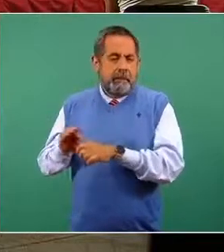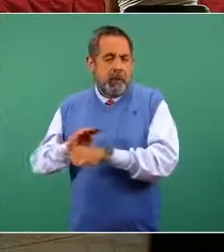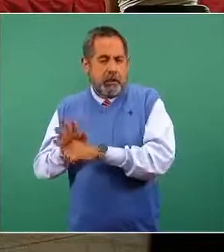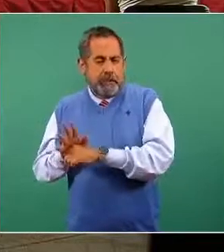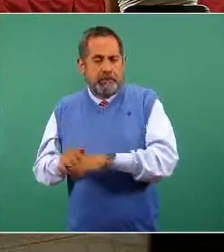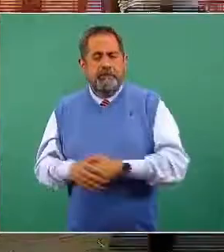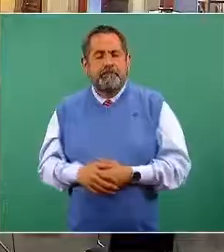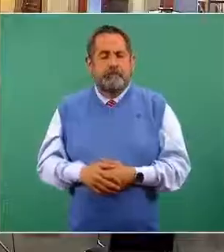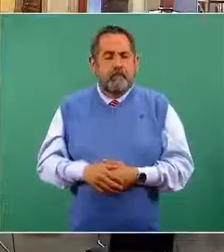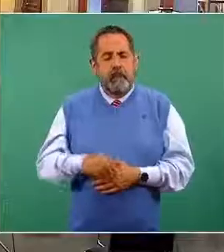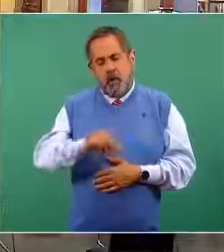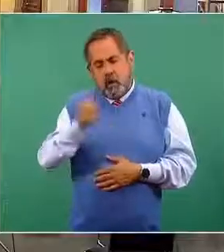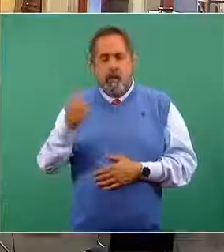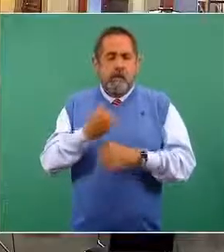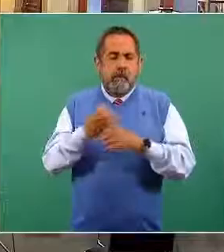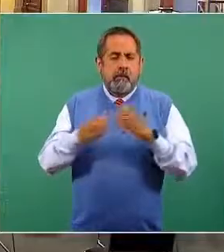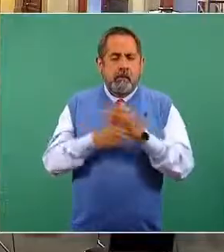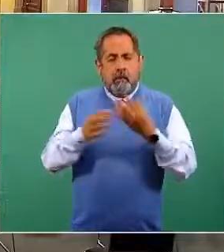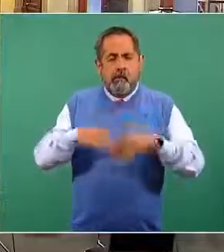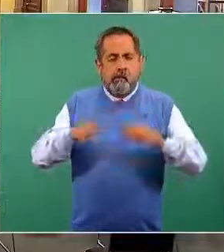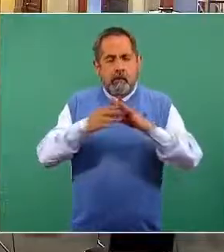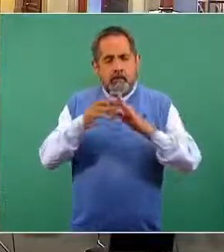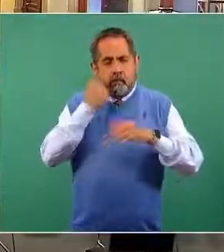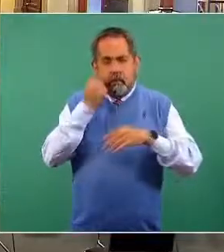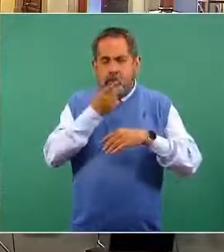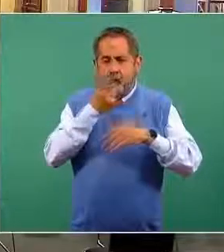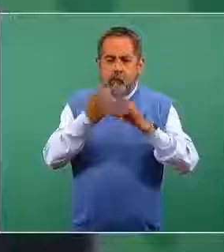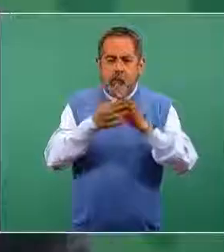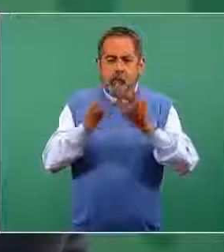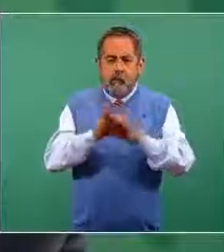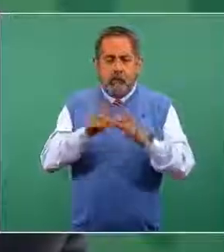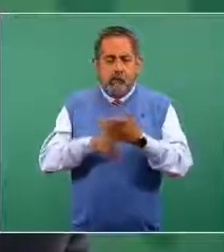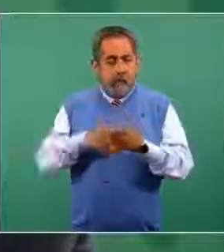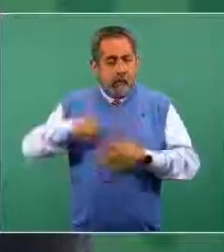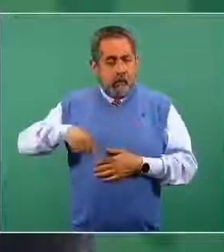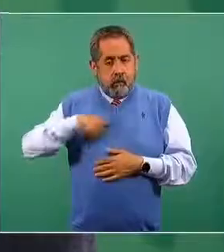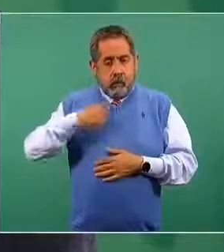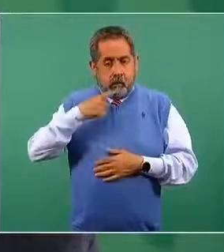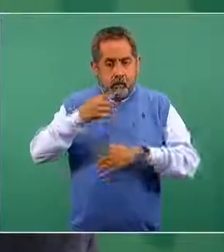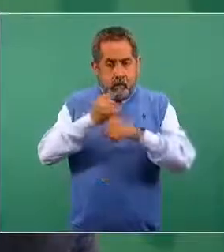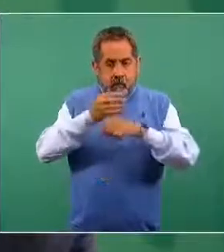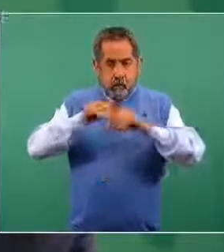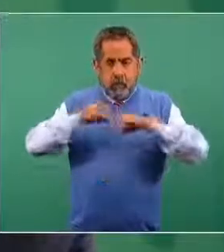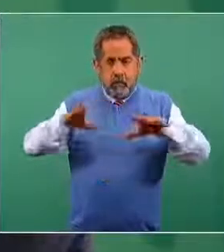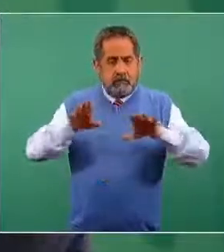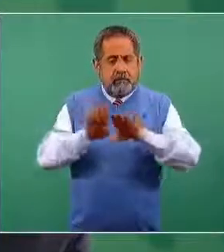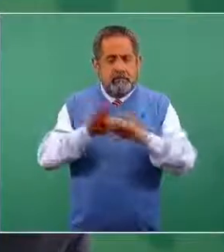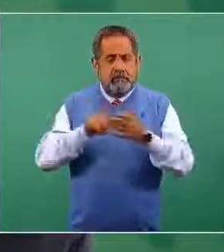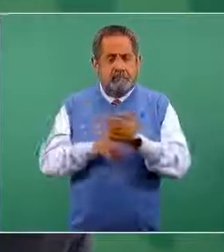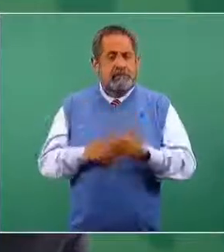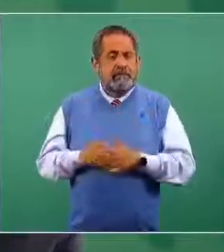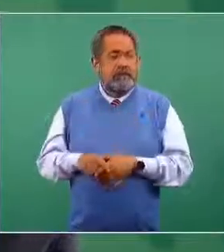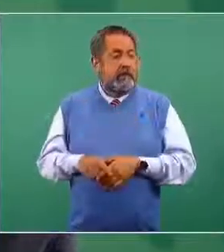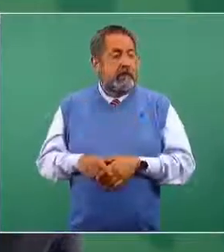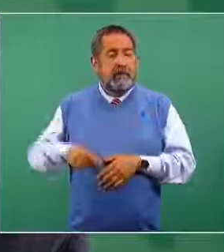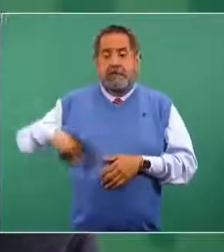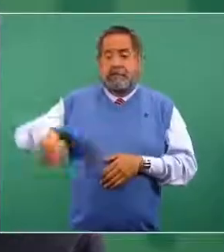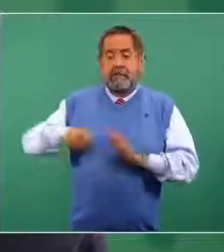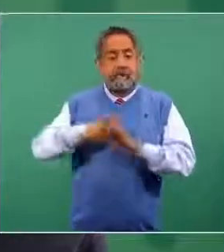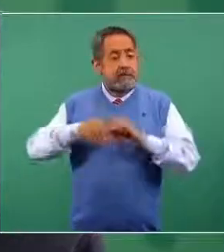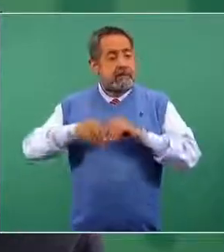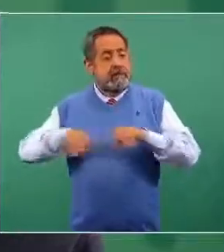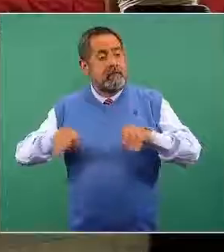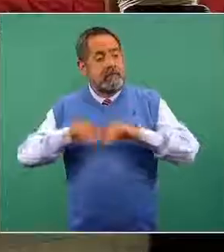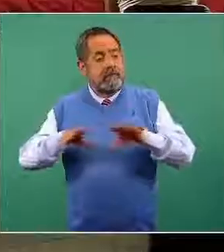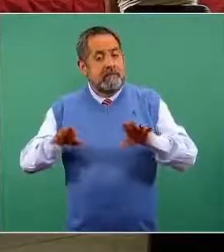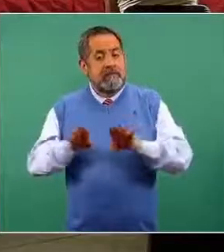dato importante también, en lo general, que quisiéramos comentar, es que están utilizando la información del boletín y del análisis de exceso